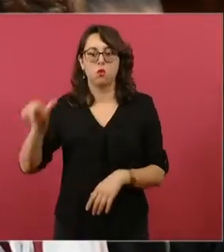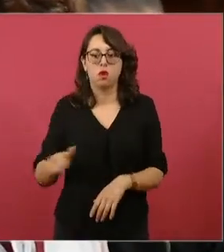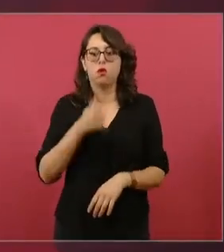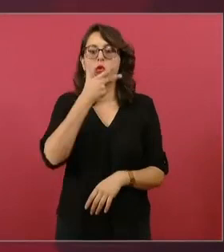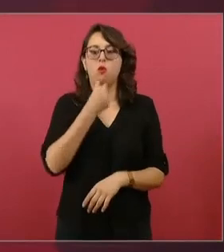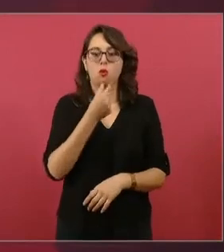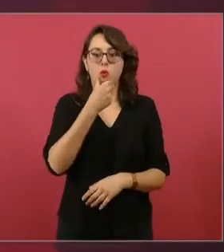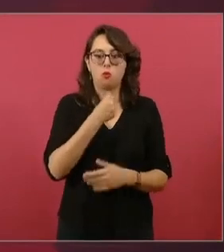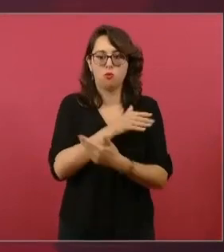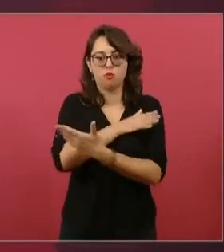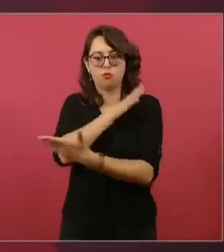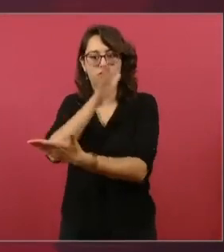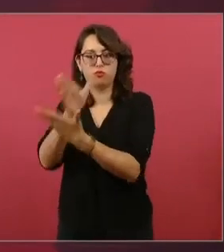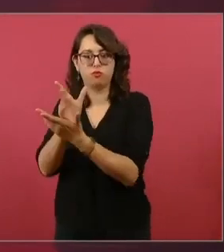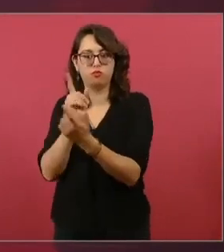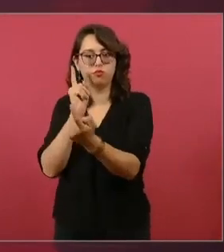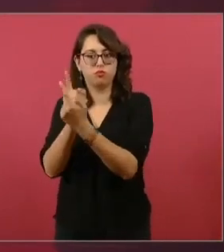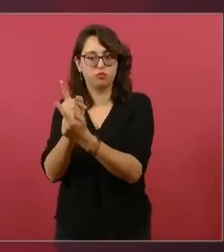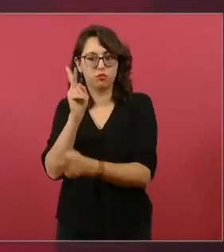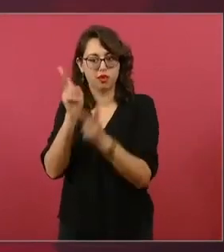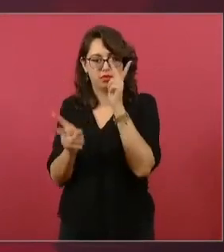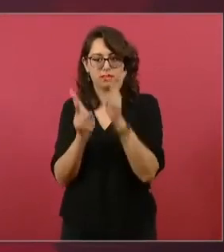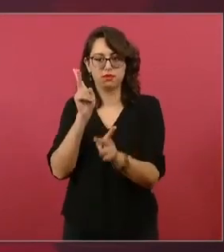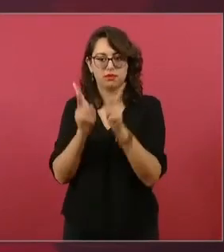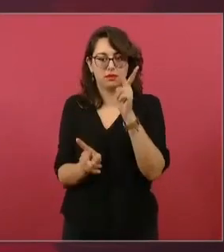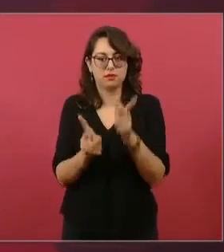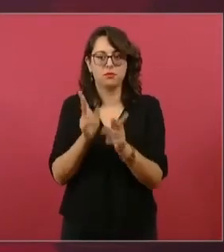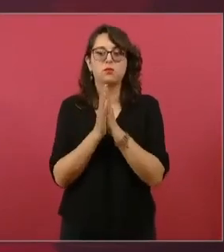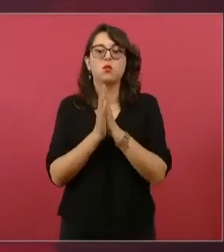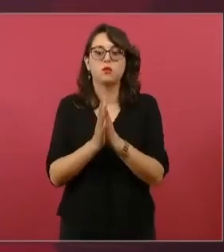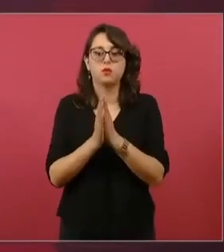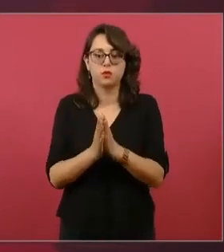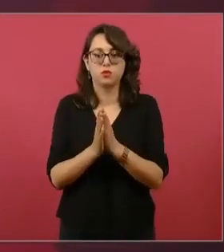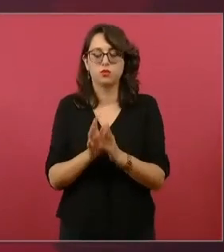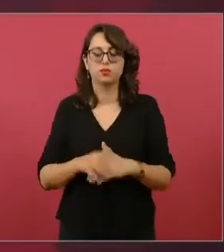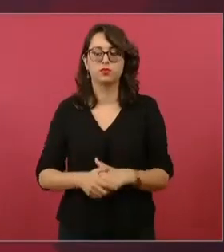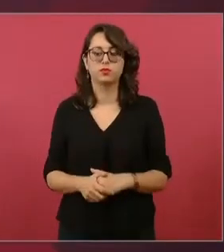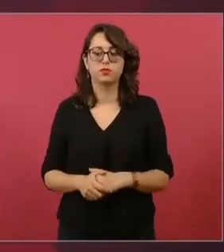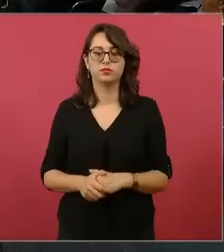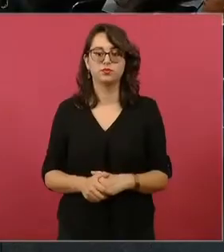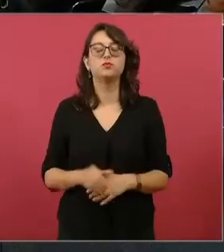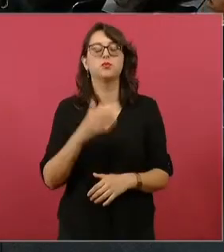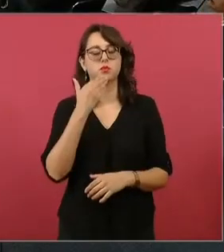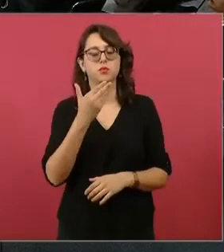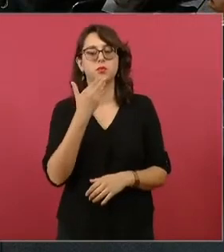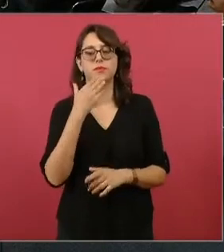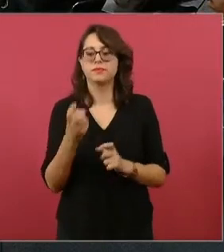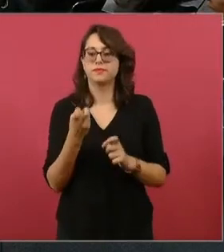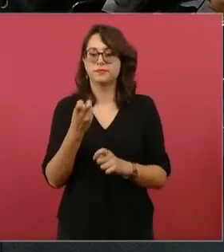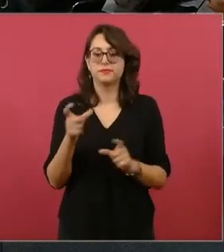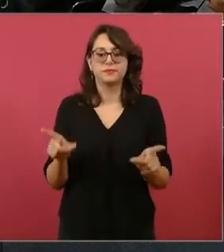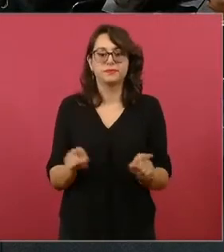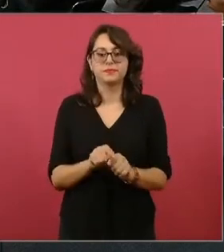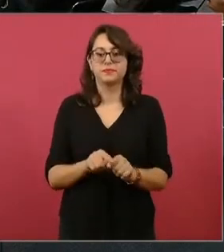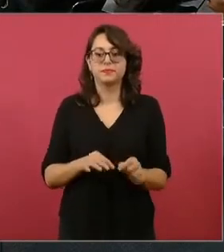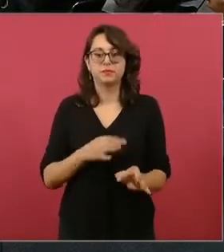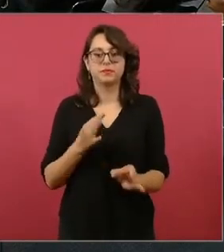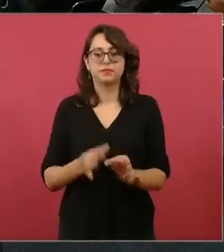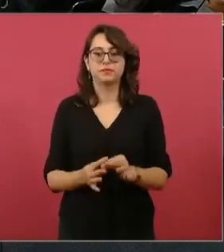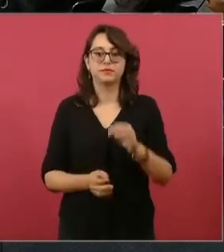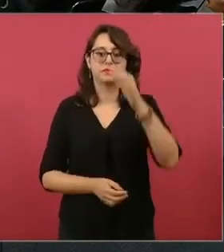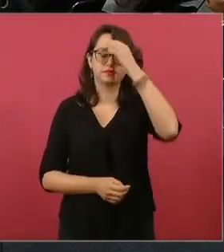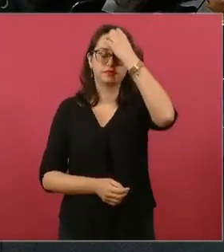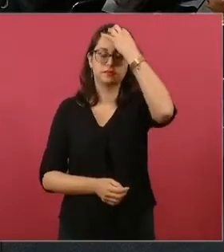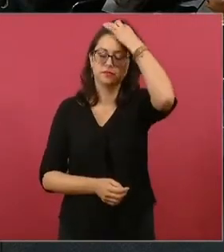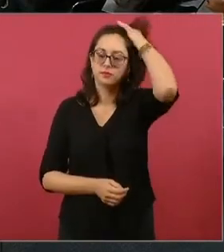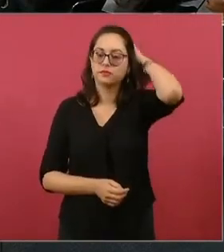de que lo va a buscar, que vaya al consulado. Muy bien, presidente. Es cuanto. Sí. Y lo otro,